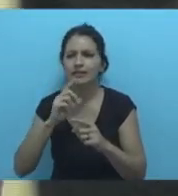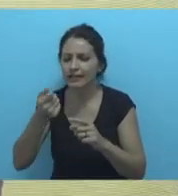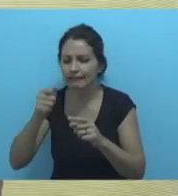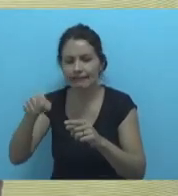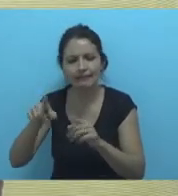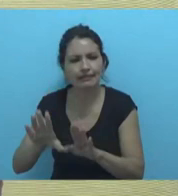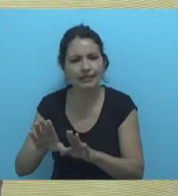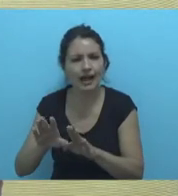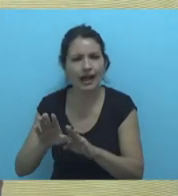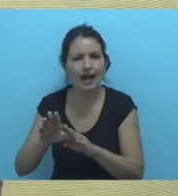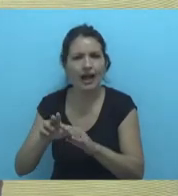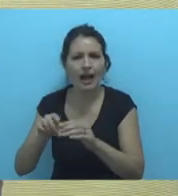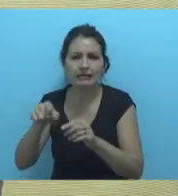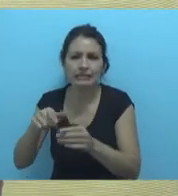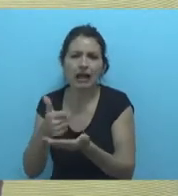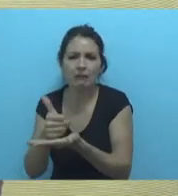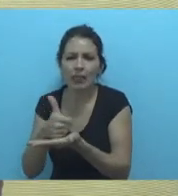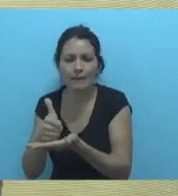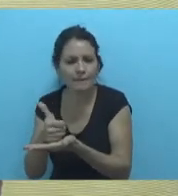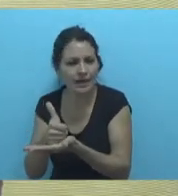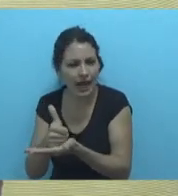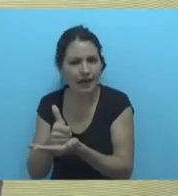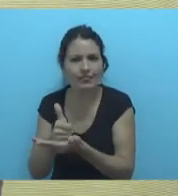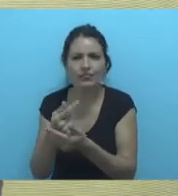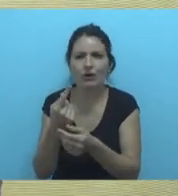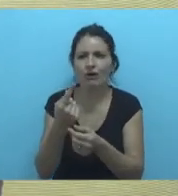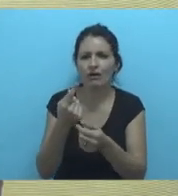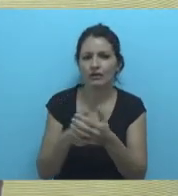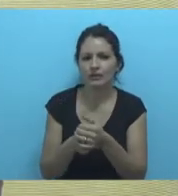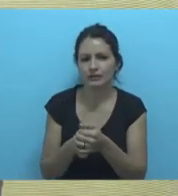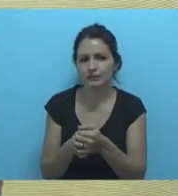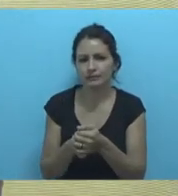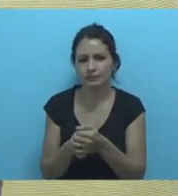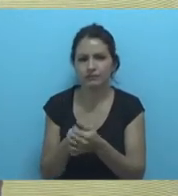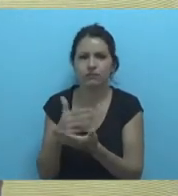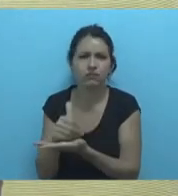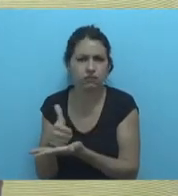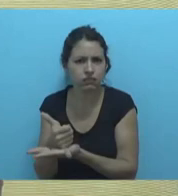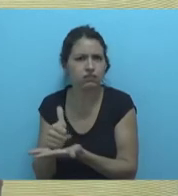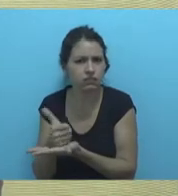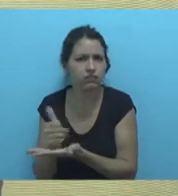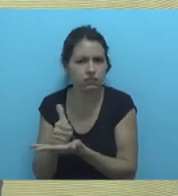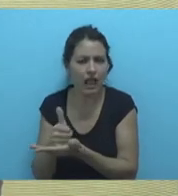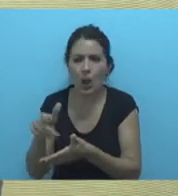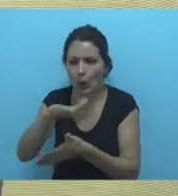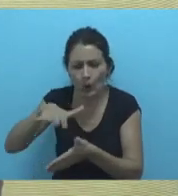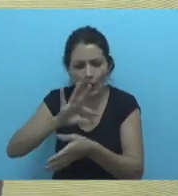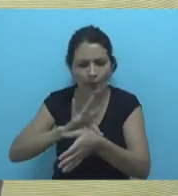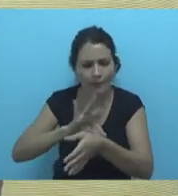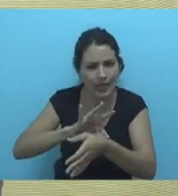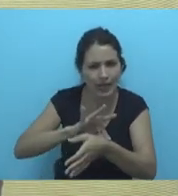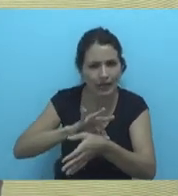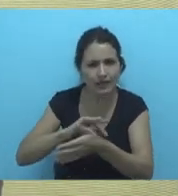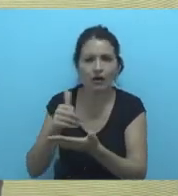arma blanca en ese momento que tenían prioridad para la atención. Pero sobre todo, Valentina tuvo la